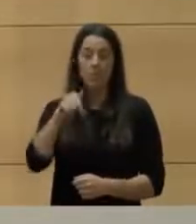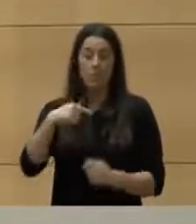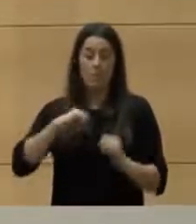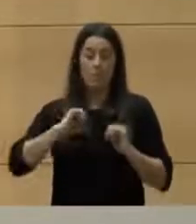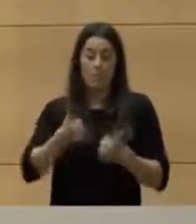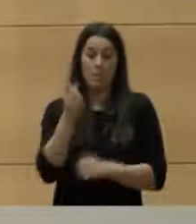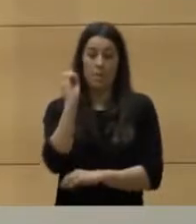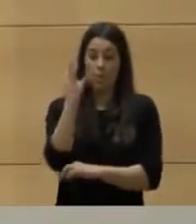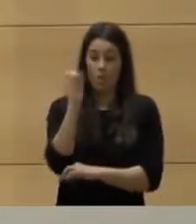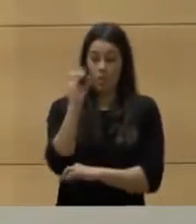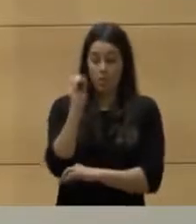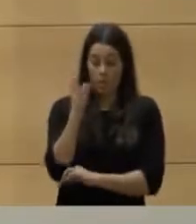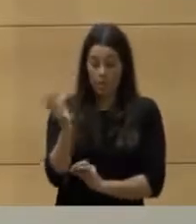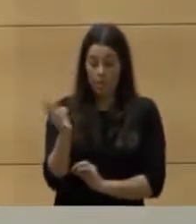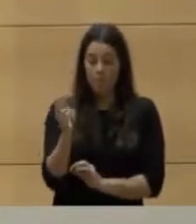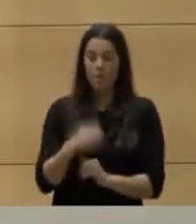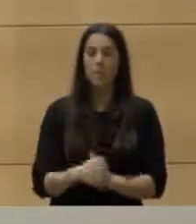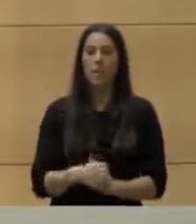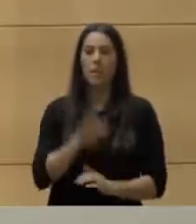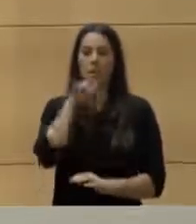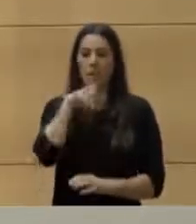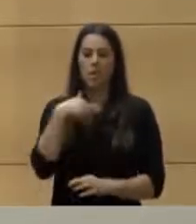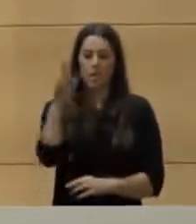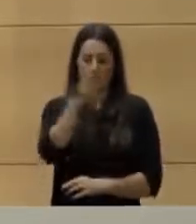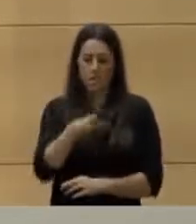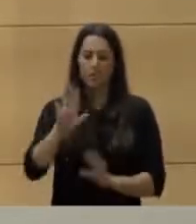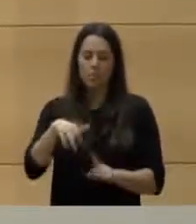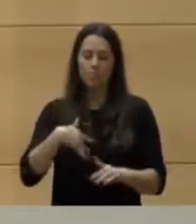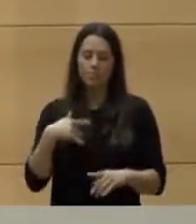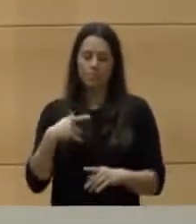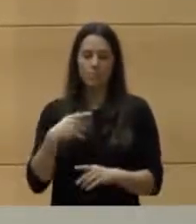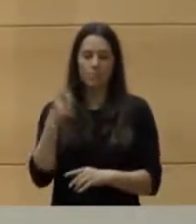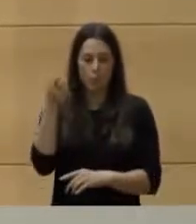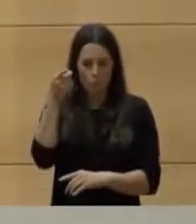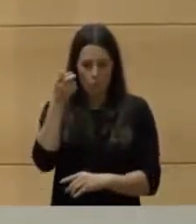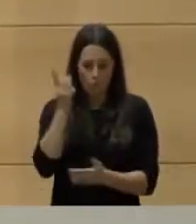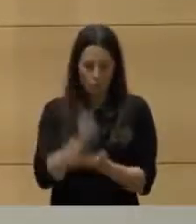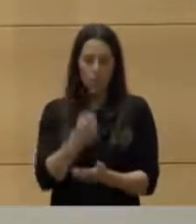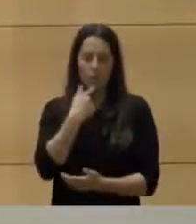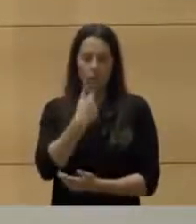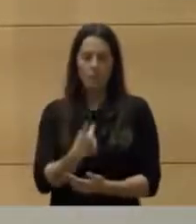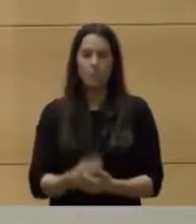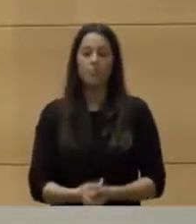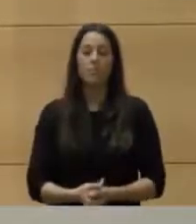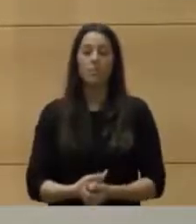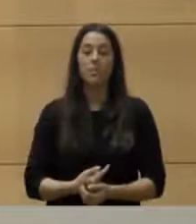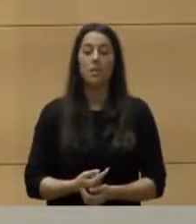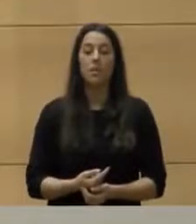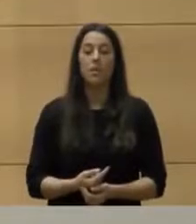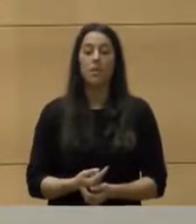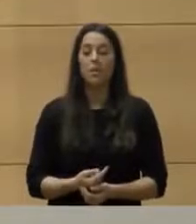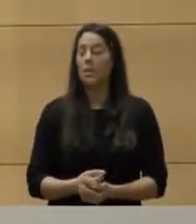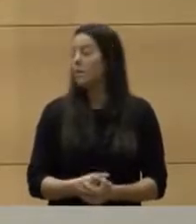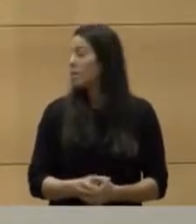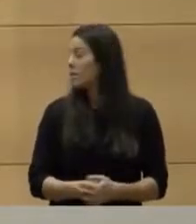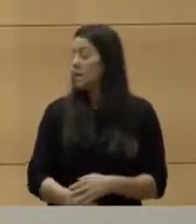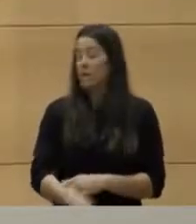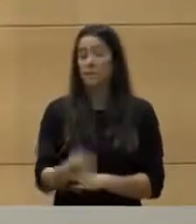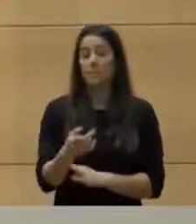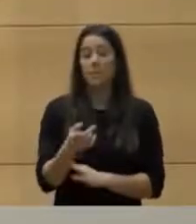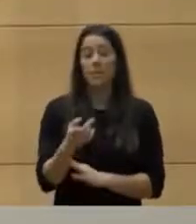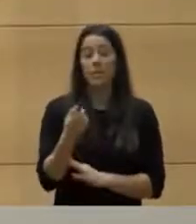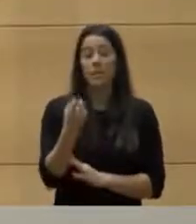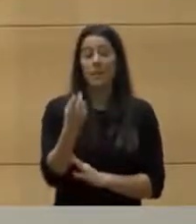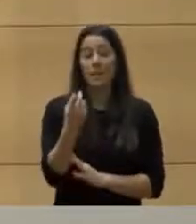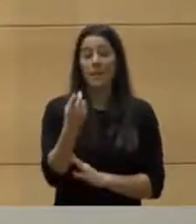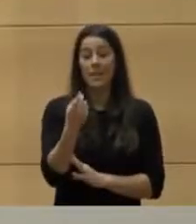principio, lo acabo de subrayar, pero insisto. La necesidad que impone para